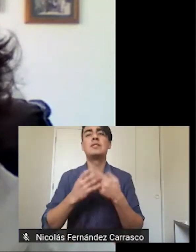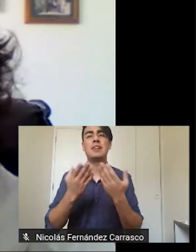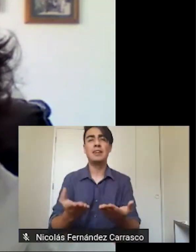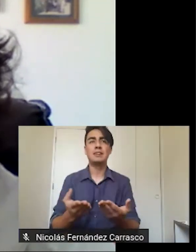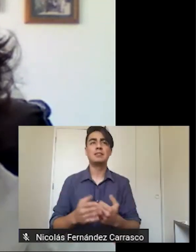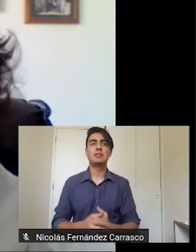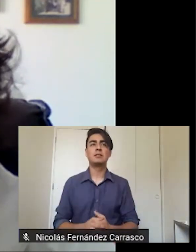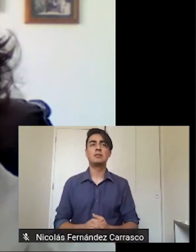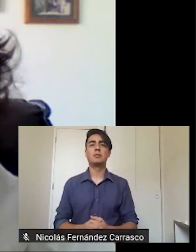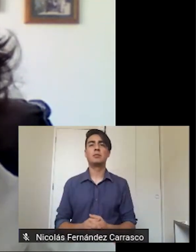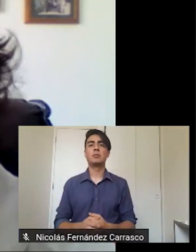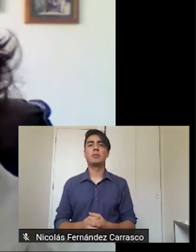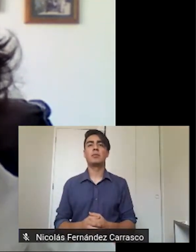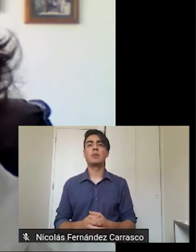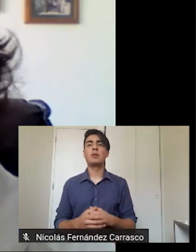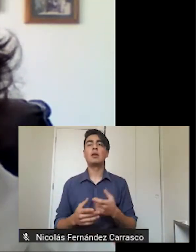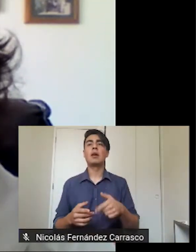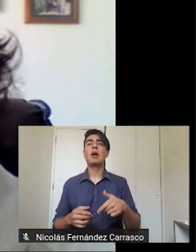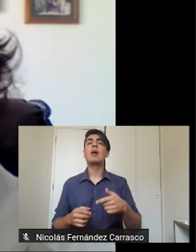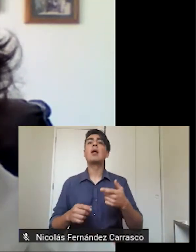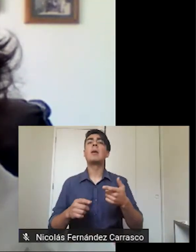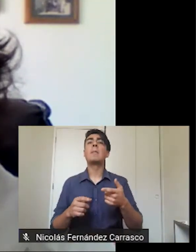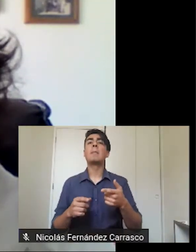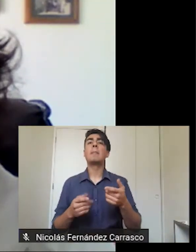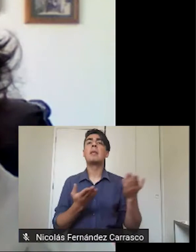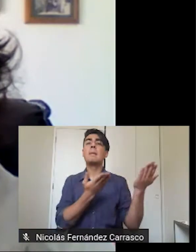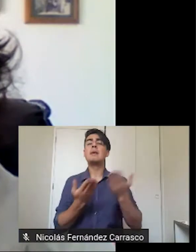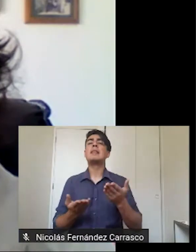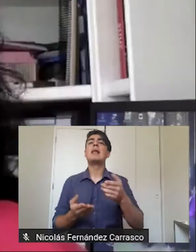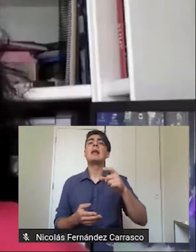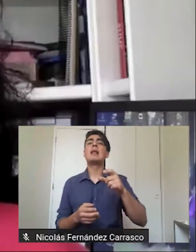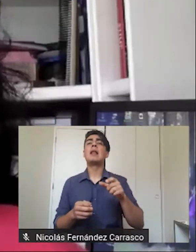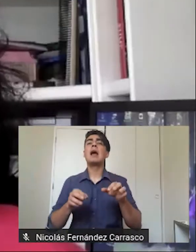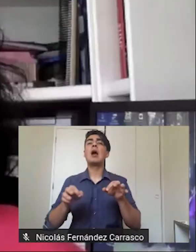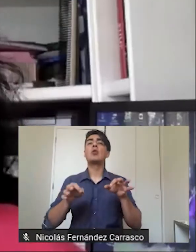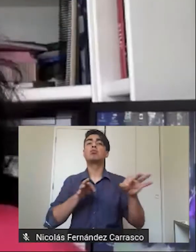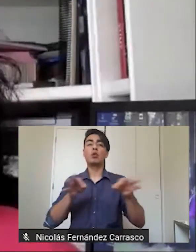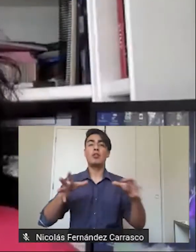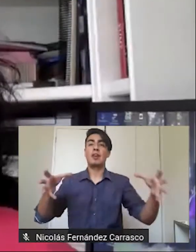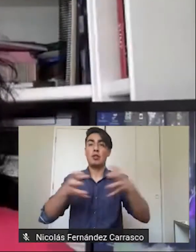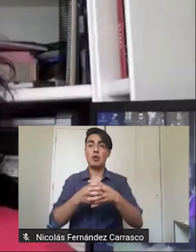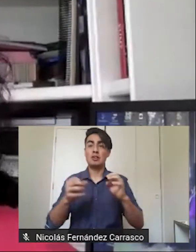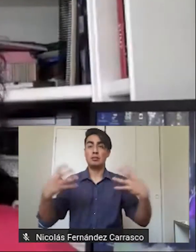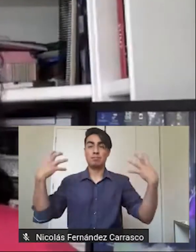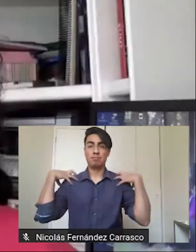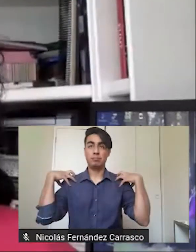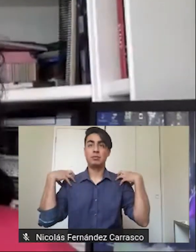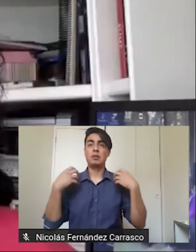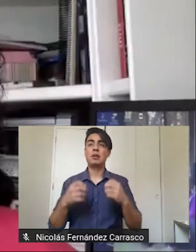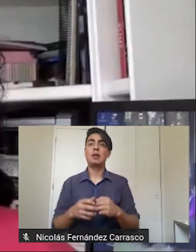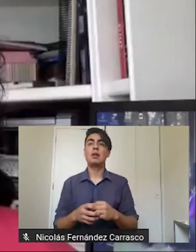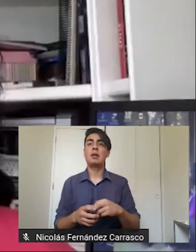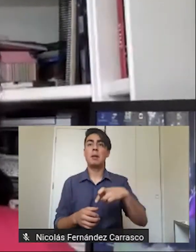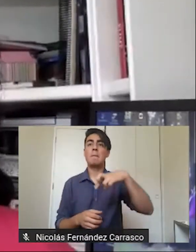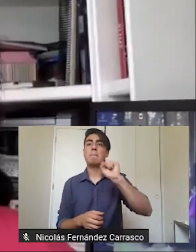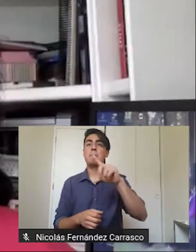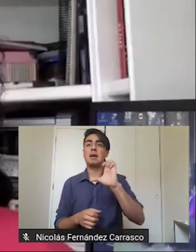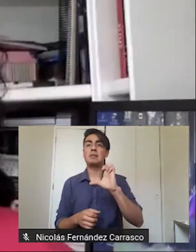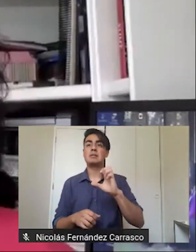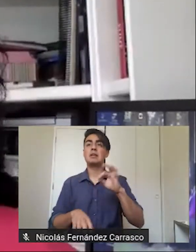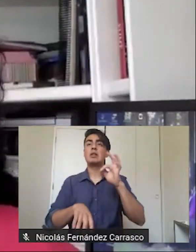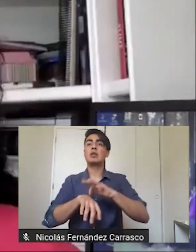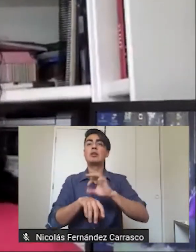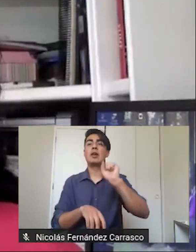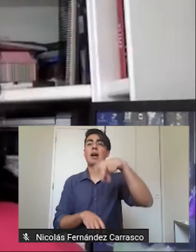Buenos días a todos, buenos días a todas. Me sumo a los saludos de nuestra decana Solange